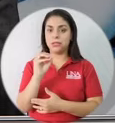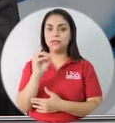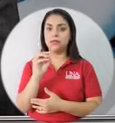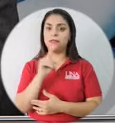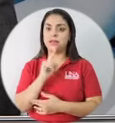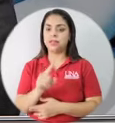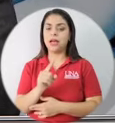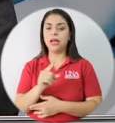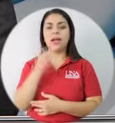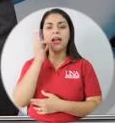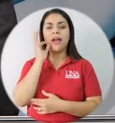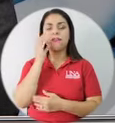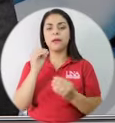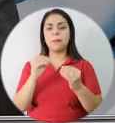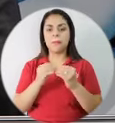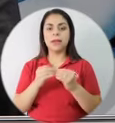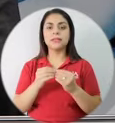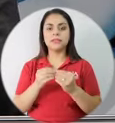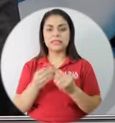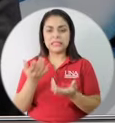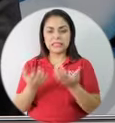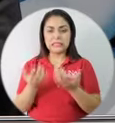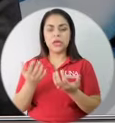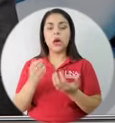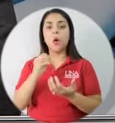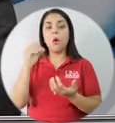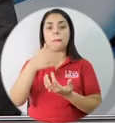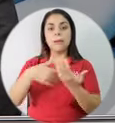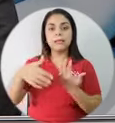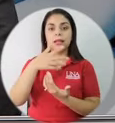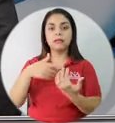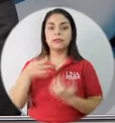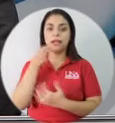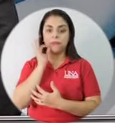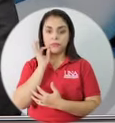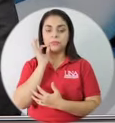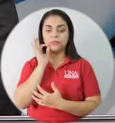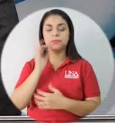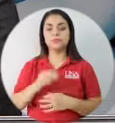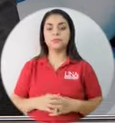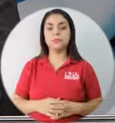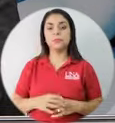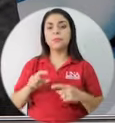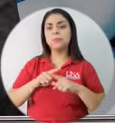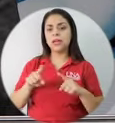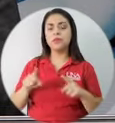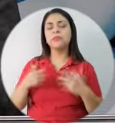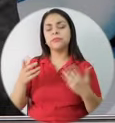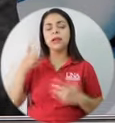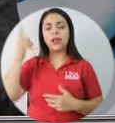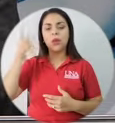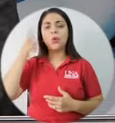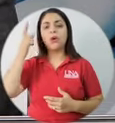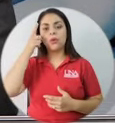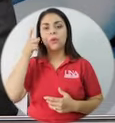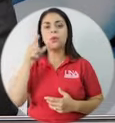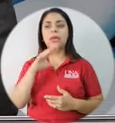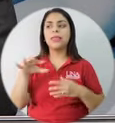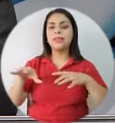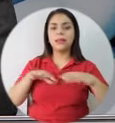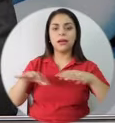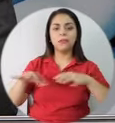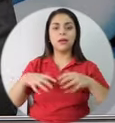más torrefactado, con incluso mezclas de café, pero la misma lógica y la misma dinámica